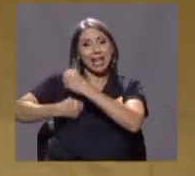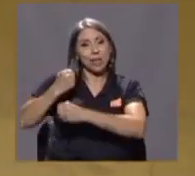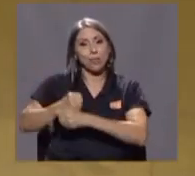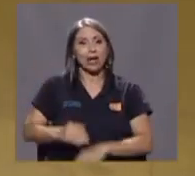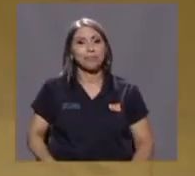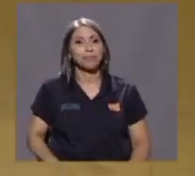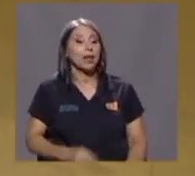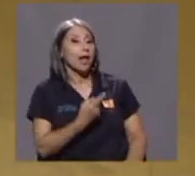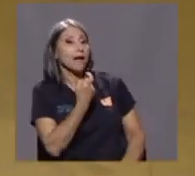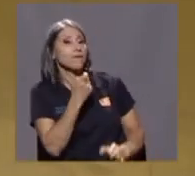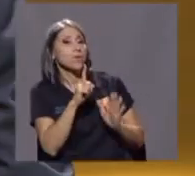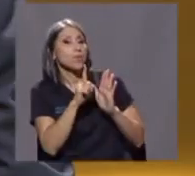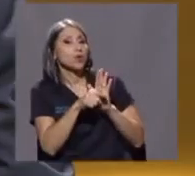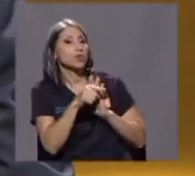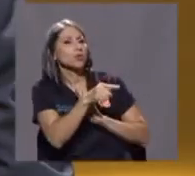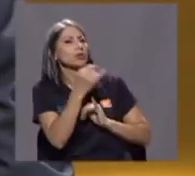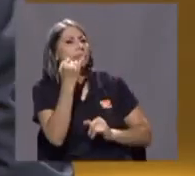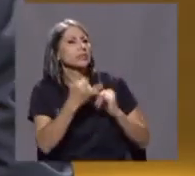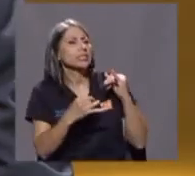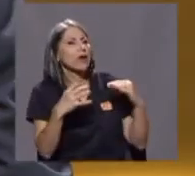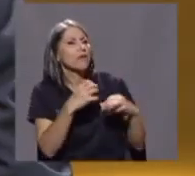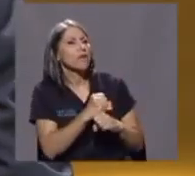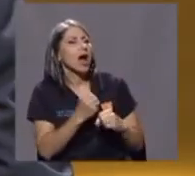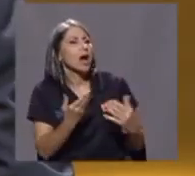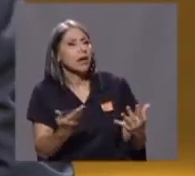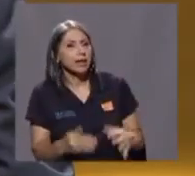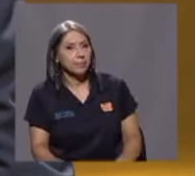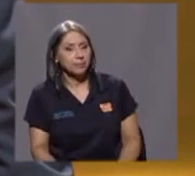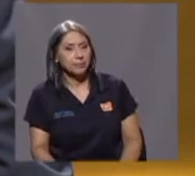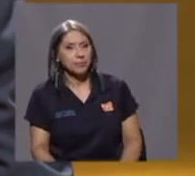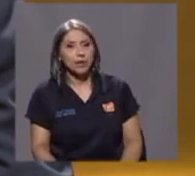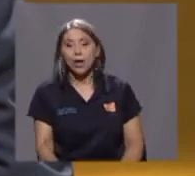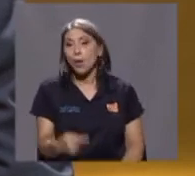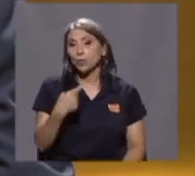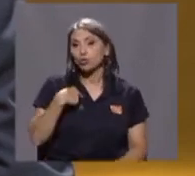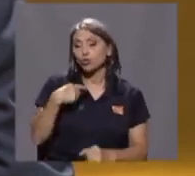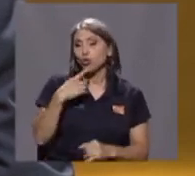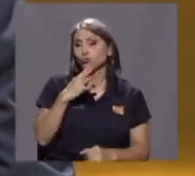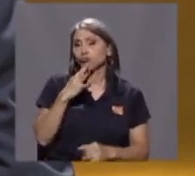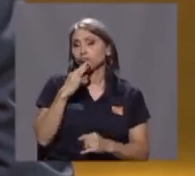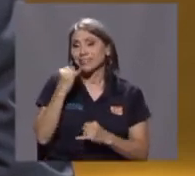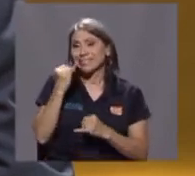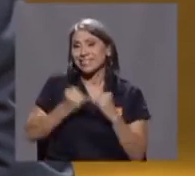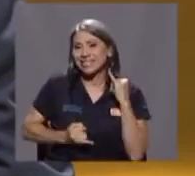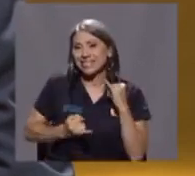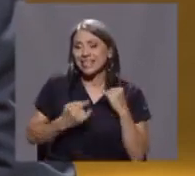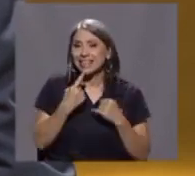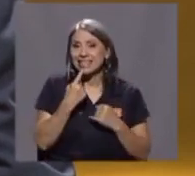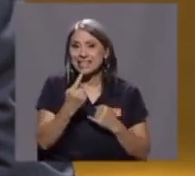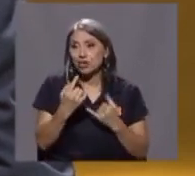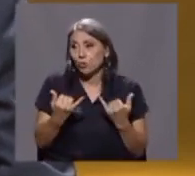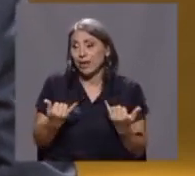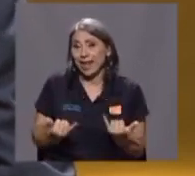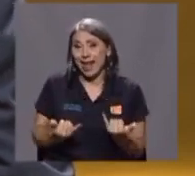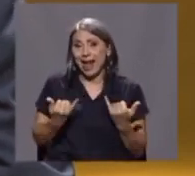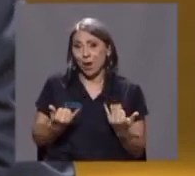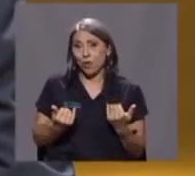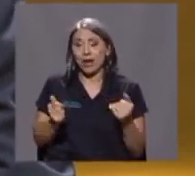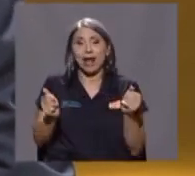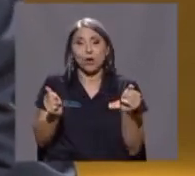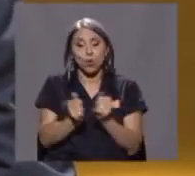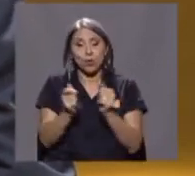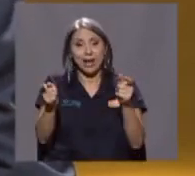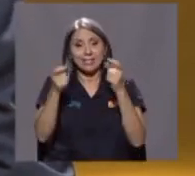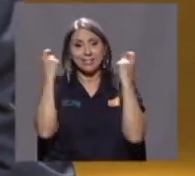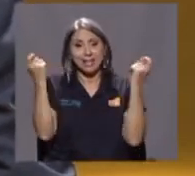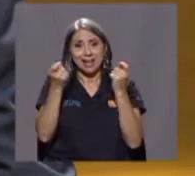quiere cerrar? Bueno, yo cerraría diciendo que sería muy bueno ahora, con la celebración